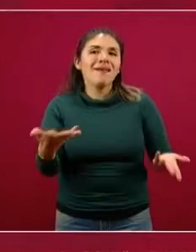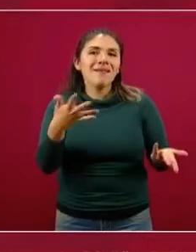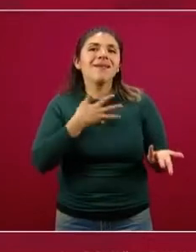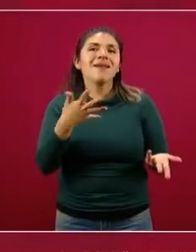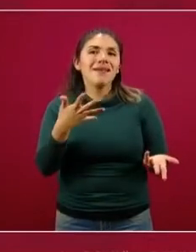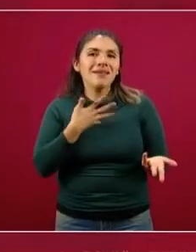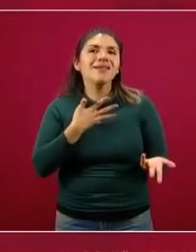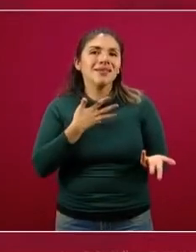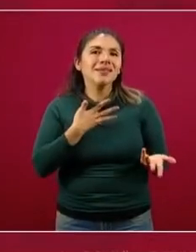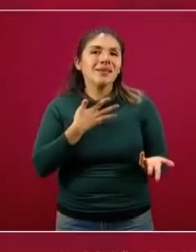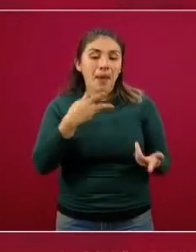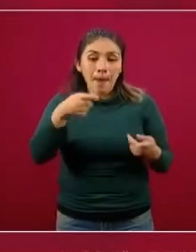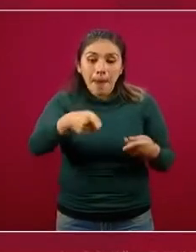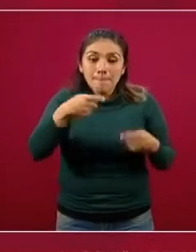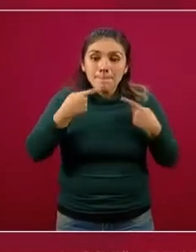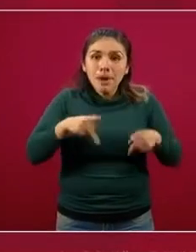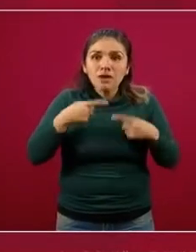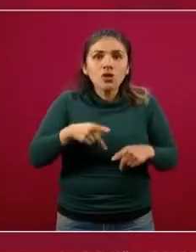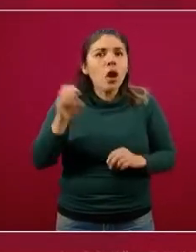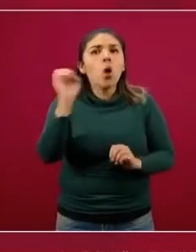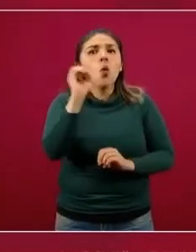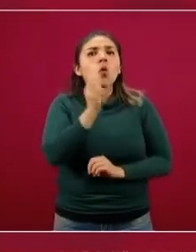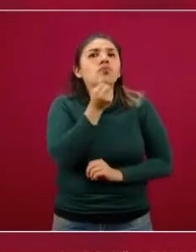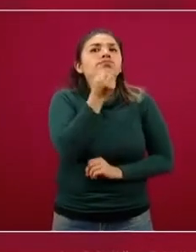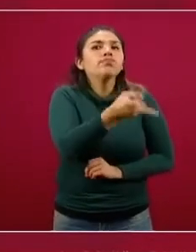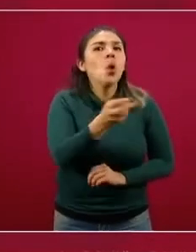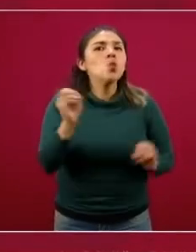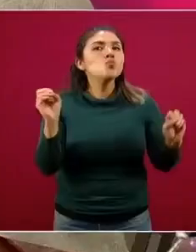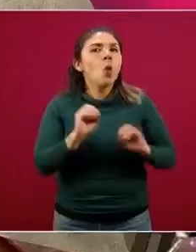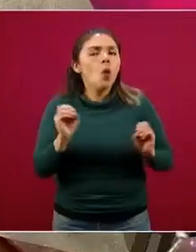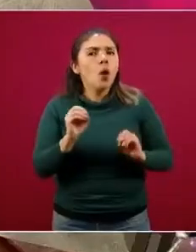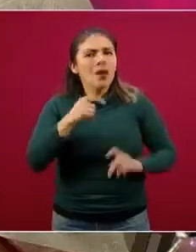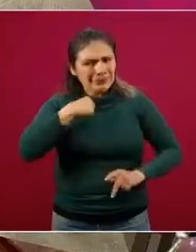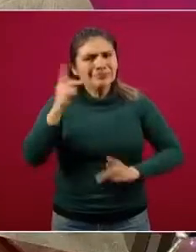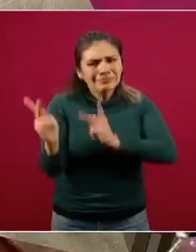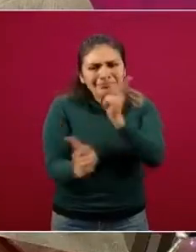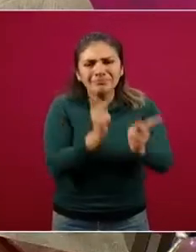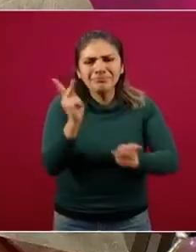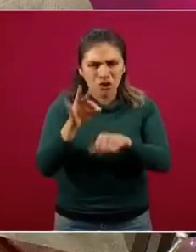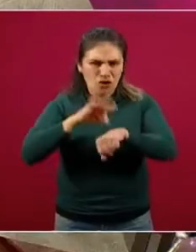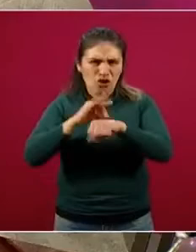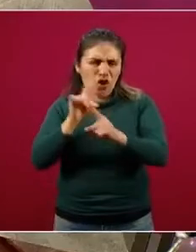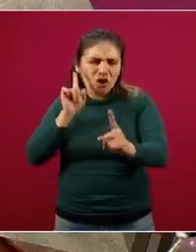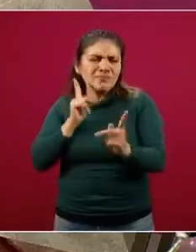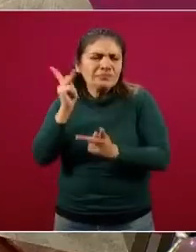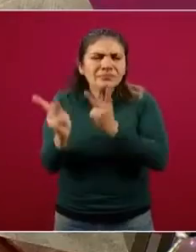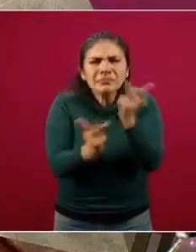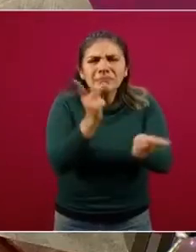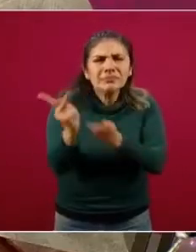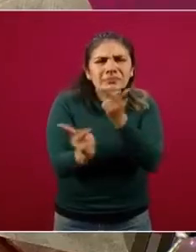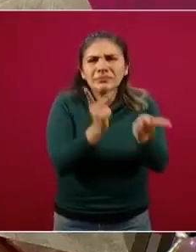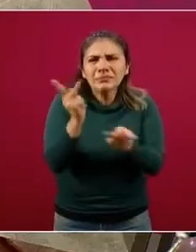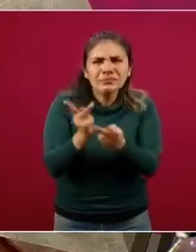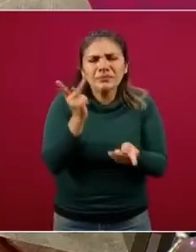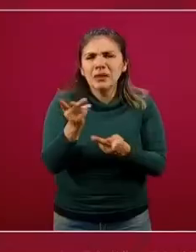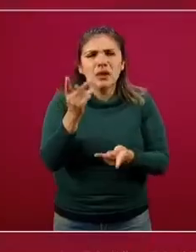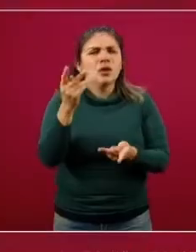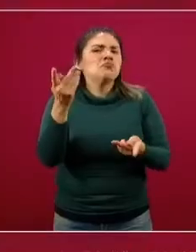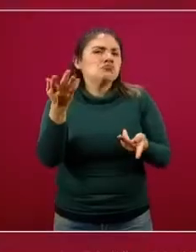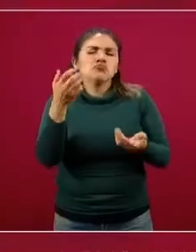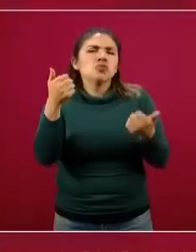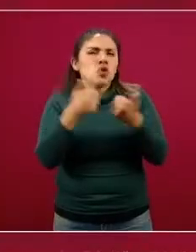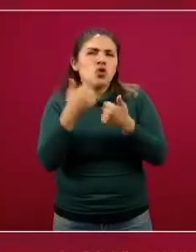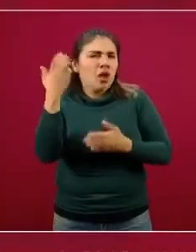que la persona no la declaró, ¿no? Es decir, se les hacen las preguntas, es un interrogatorio que está basado